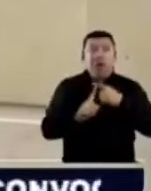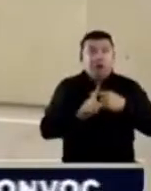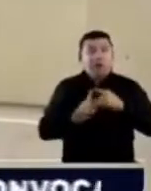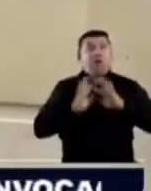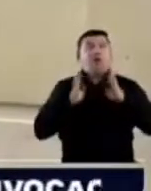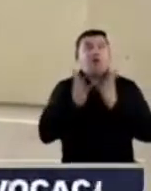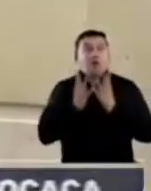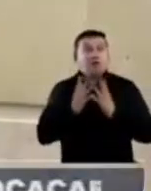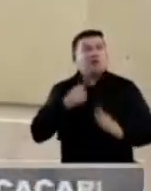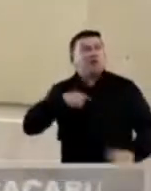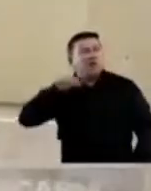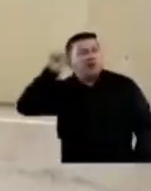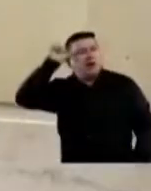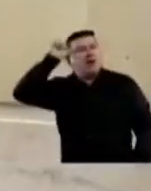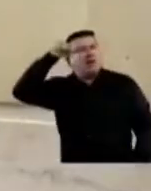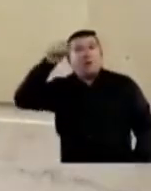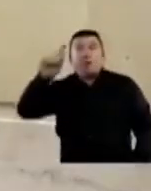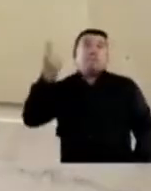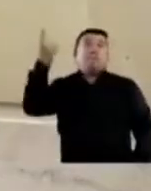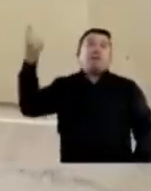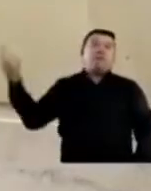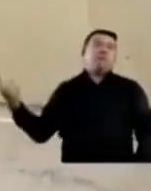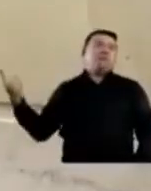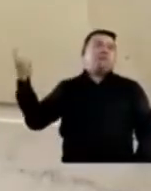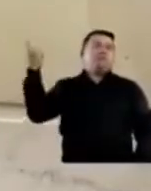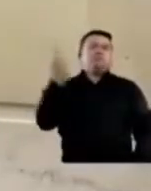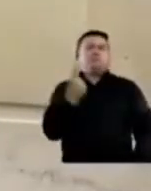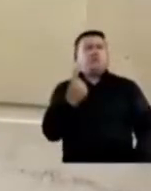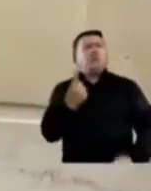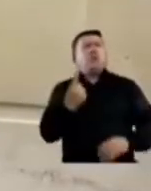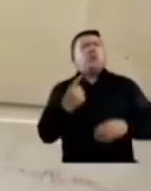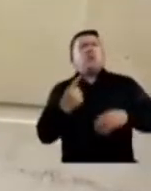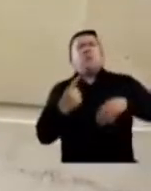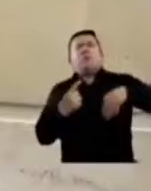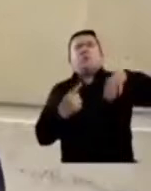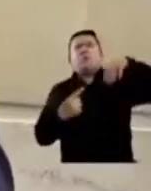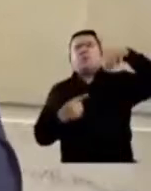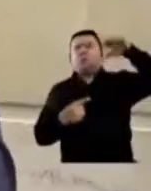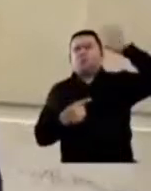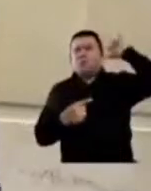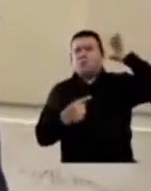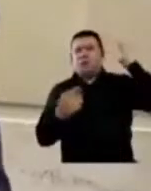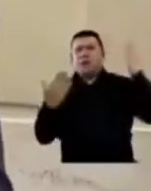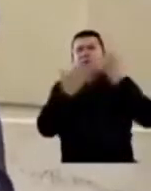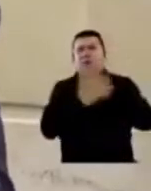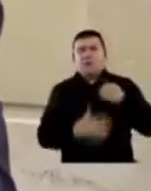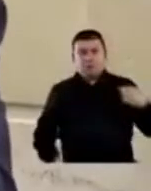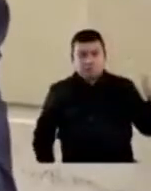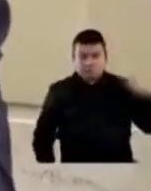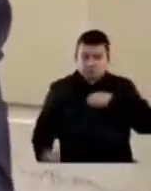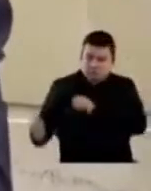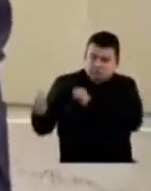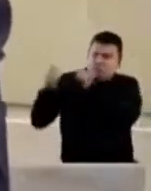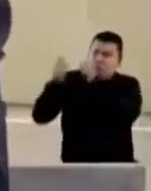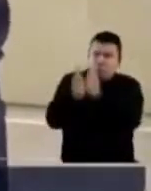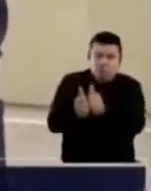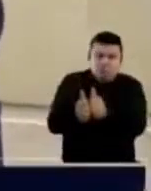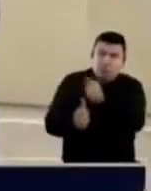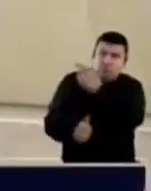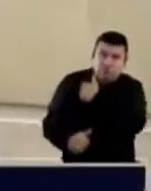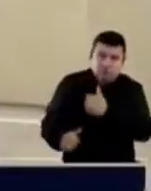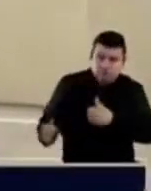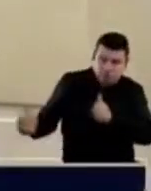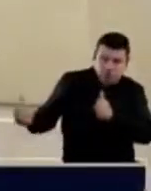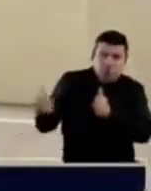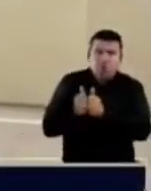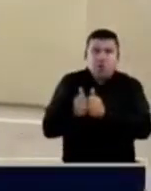actual senador José David Name Cardoso, sino de su padre, que también fue electo por más